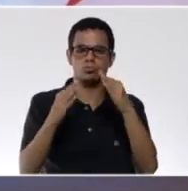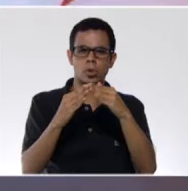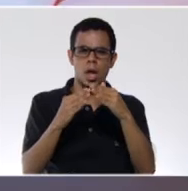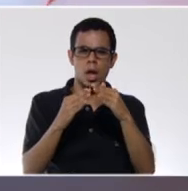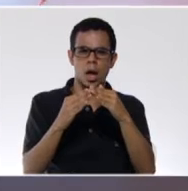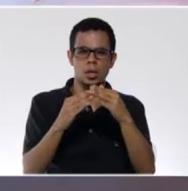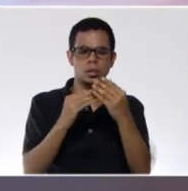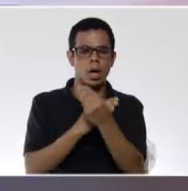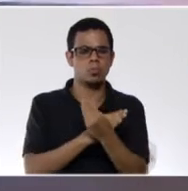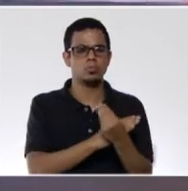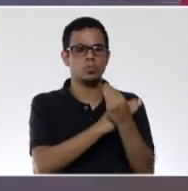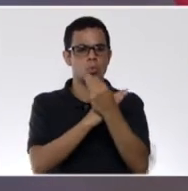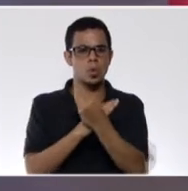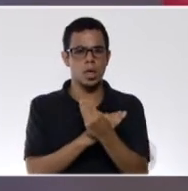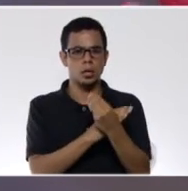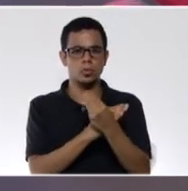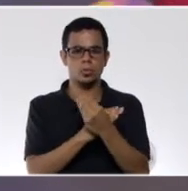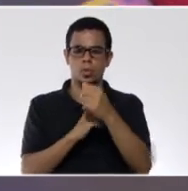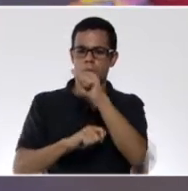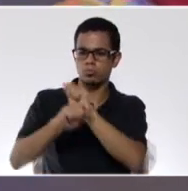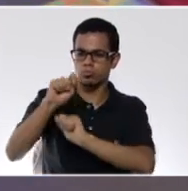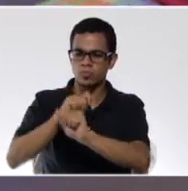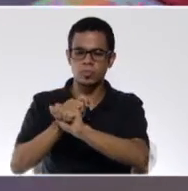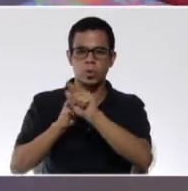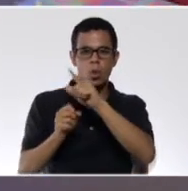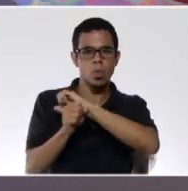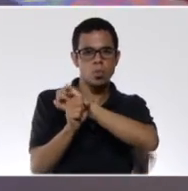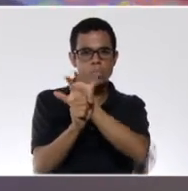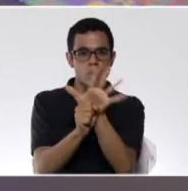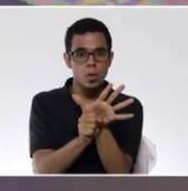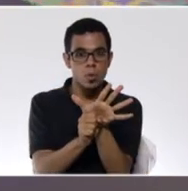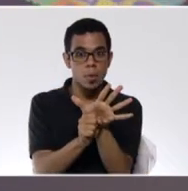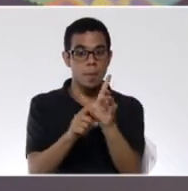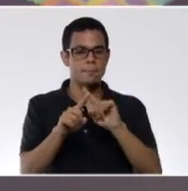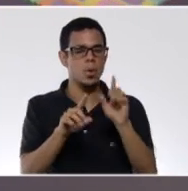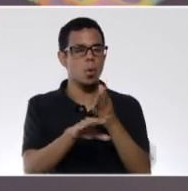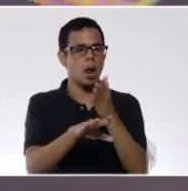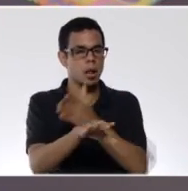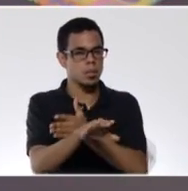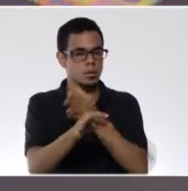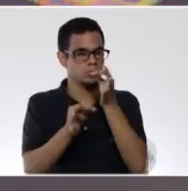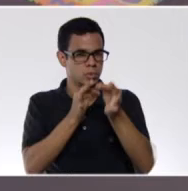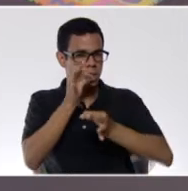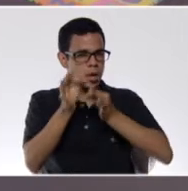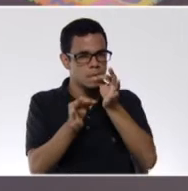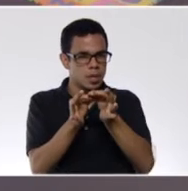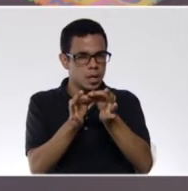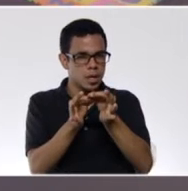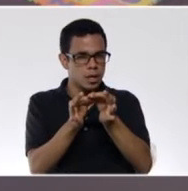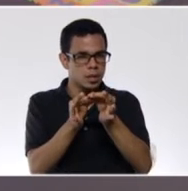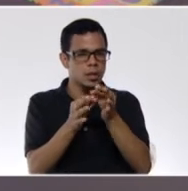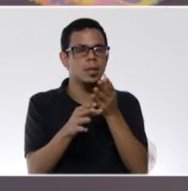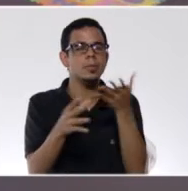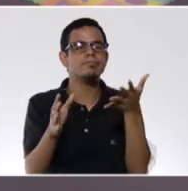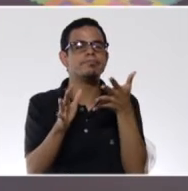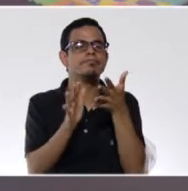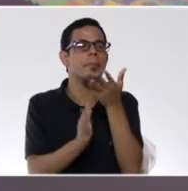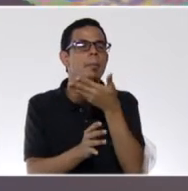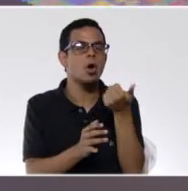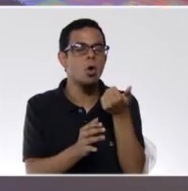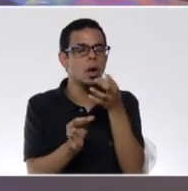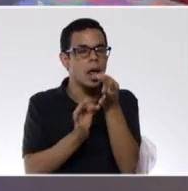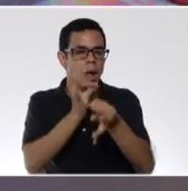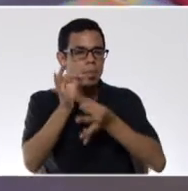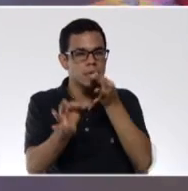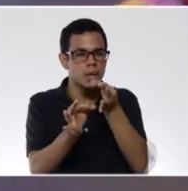en casa, protegidas ante el COVID-19. Pero entonces, antes de hablar de COVID-19, deberíamos hablar de esas plataformas digitales, ¿te parece, Anja? Me parece